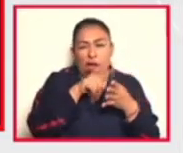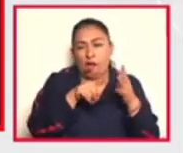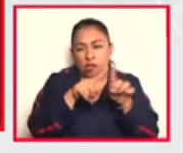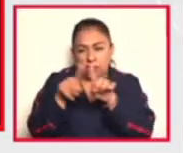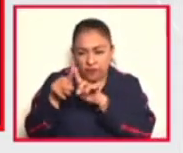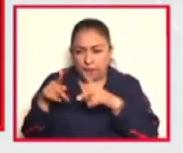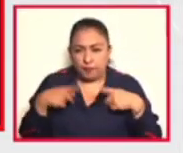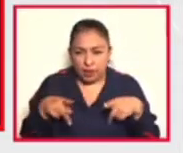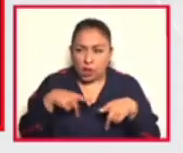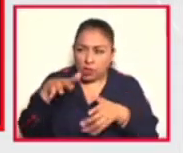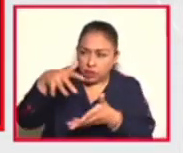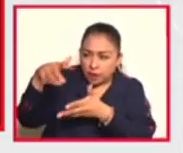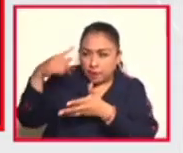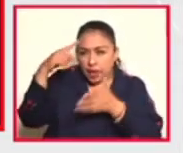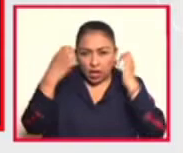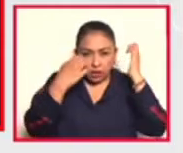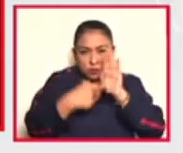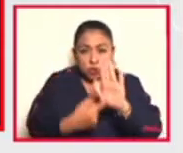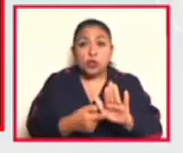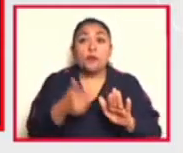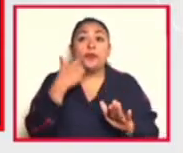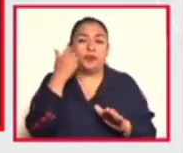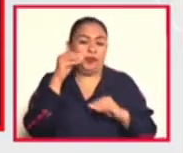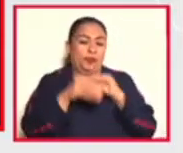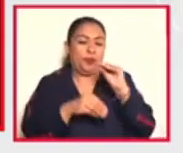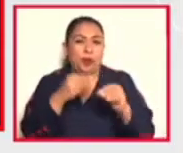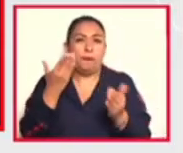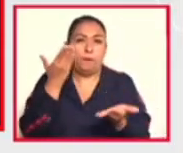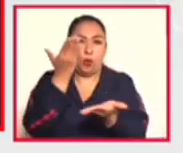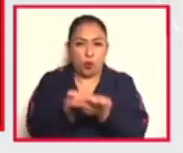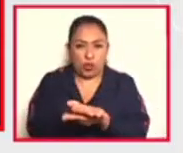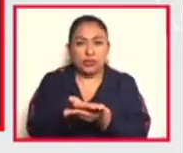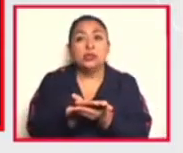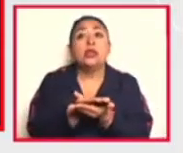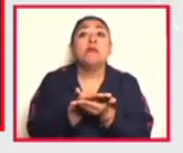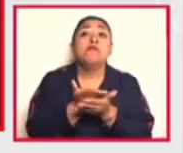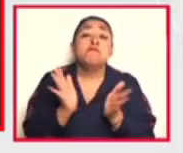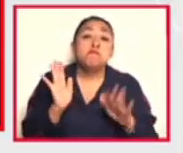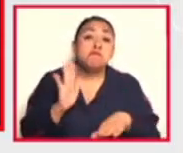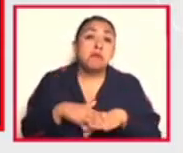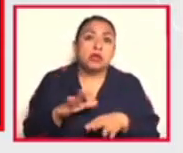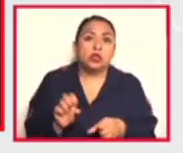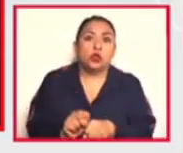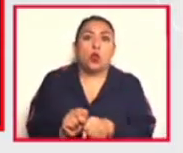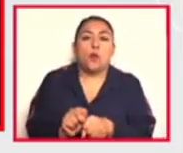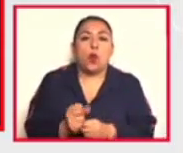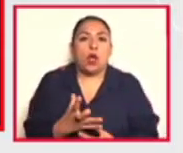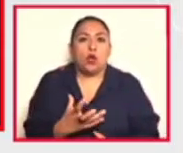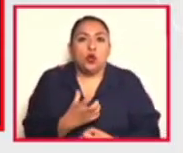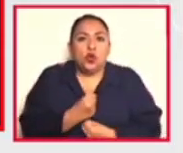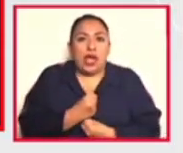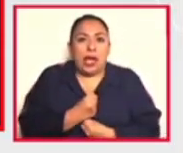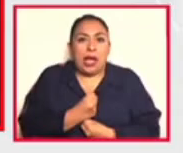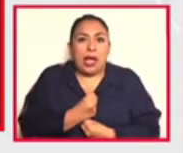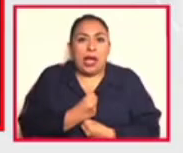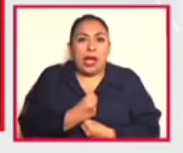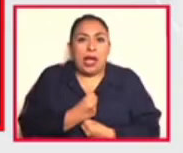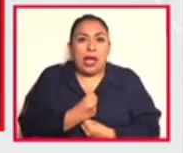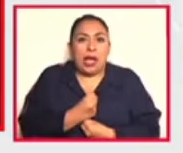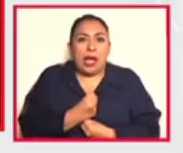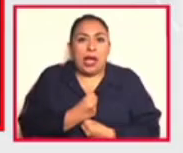hacer una puesta en escena que fuera más emocional que racional,